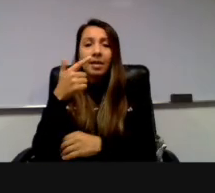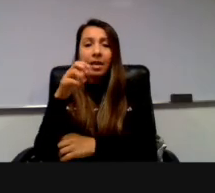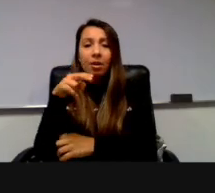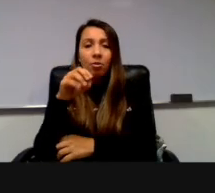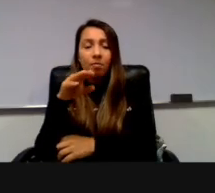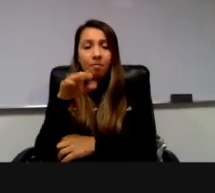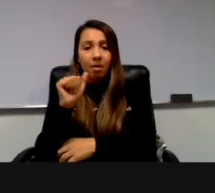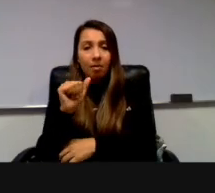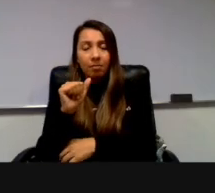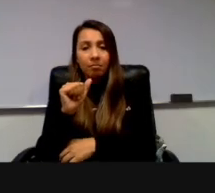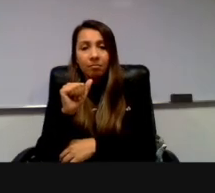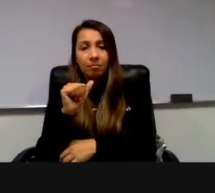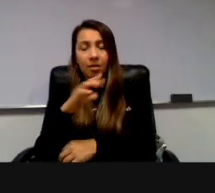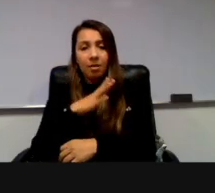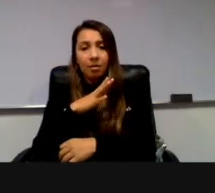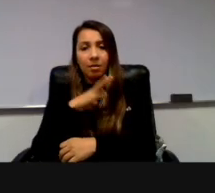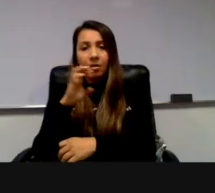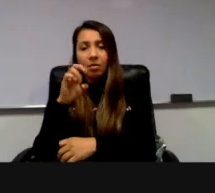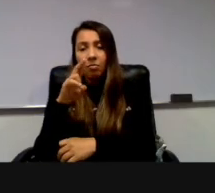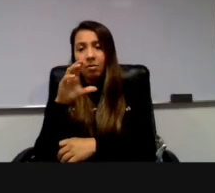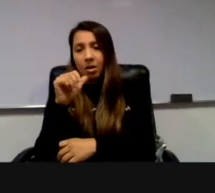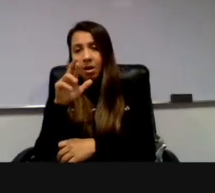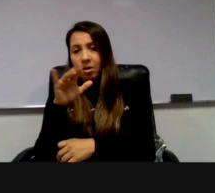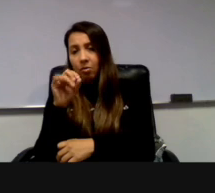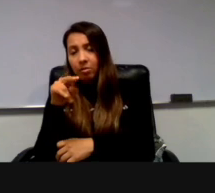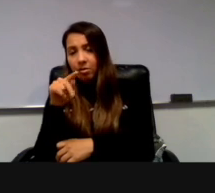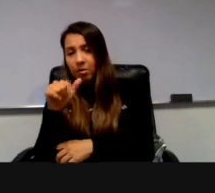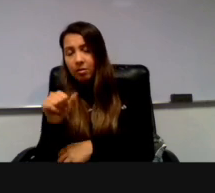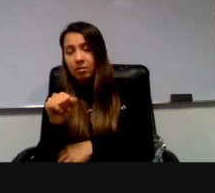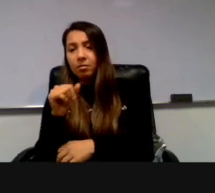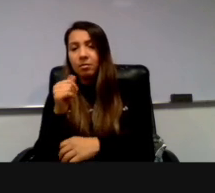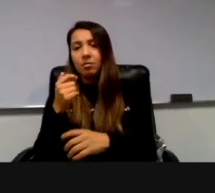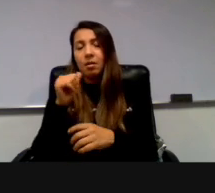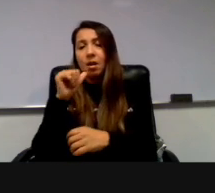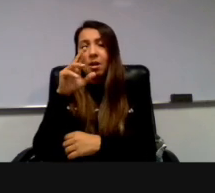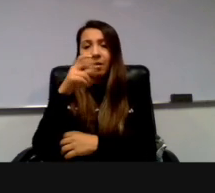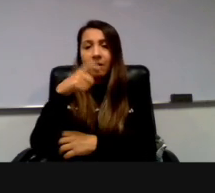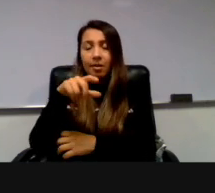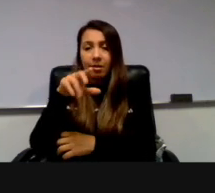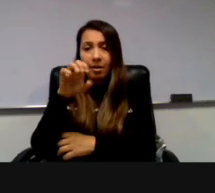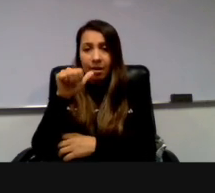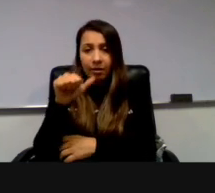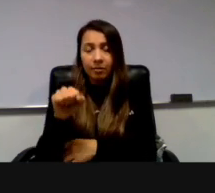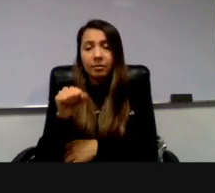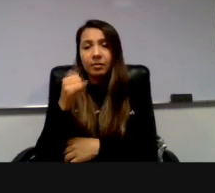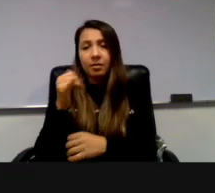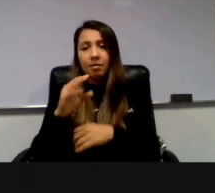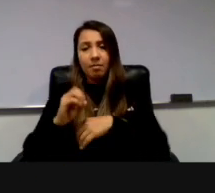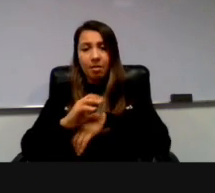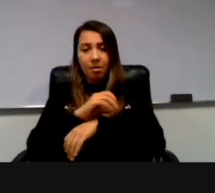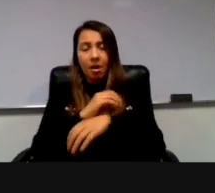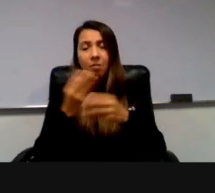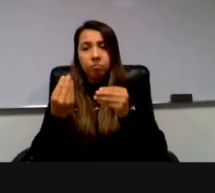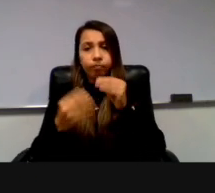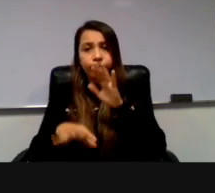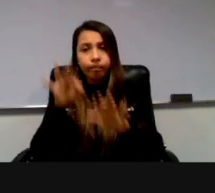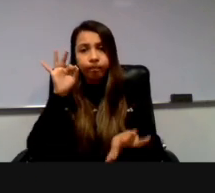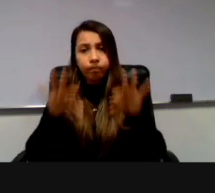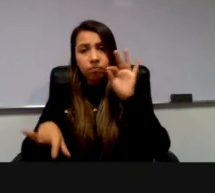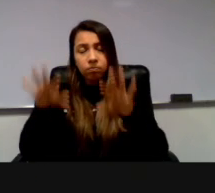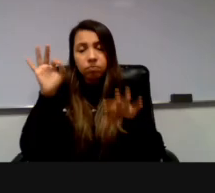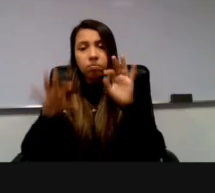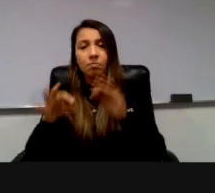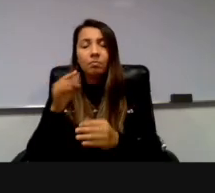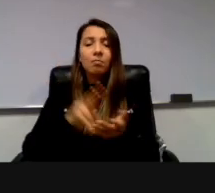de varios, de 3 eucariontes, de varias arqueas y de muchas bacterias, ¿no? En verde, rojo y azul.